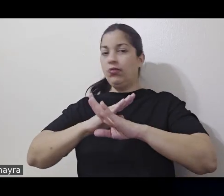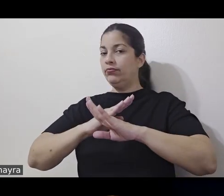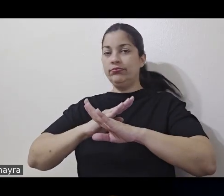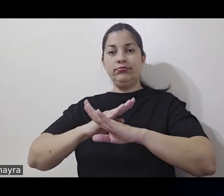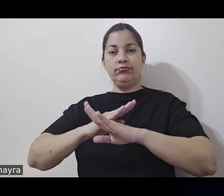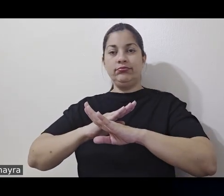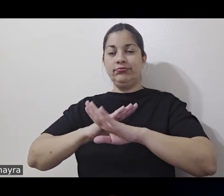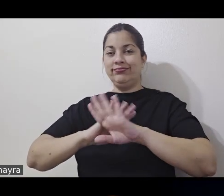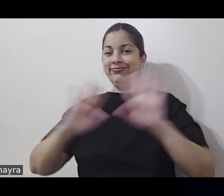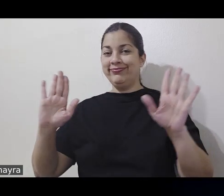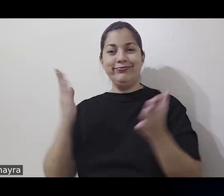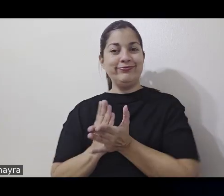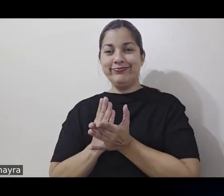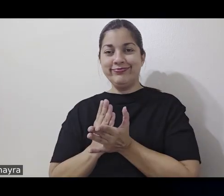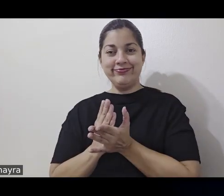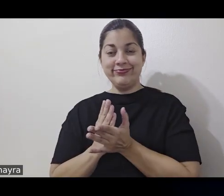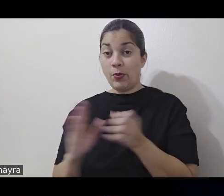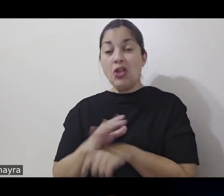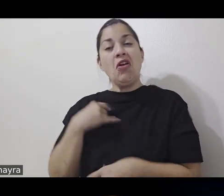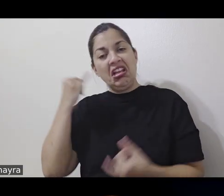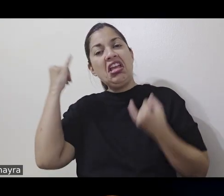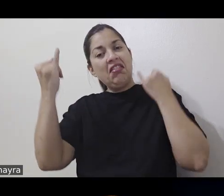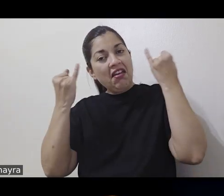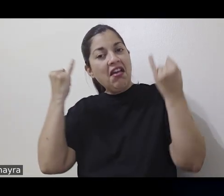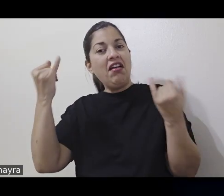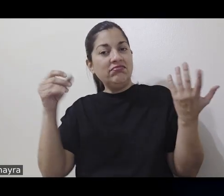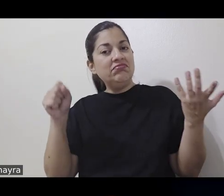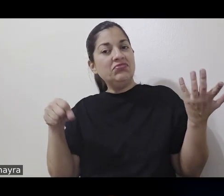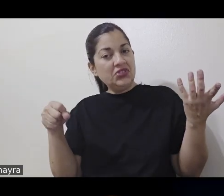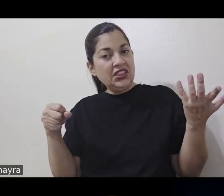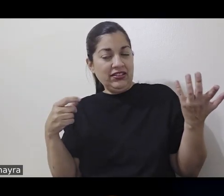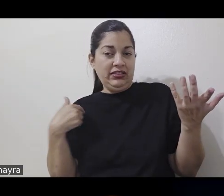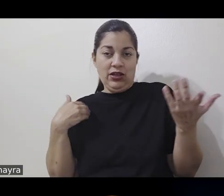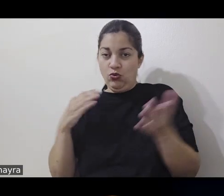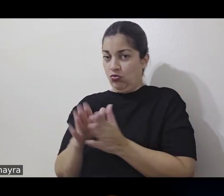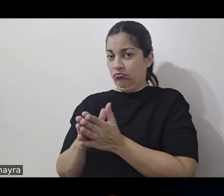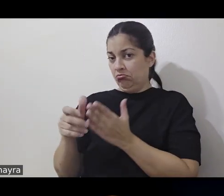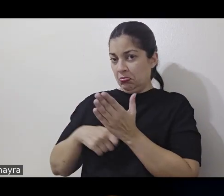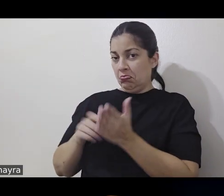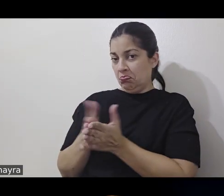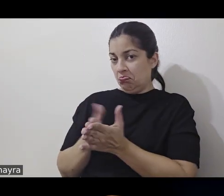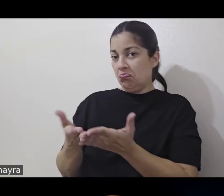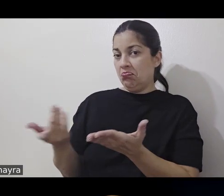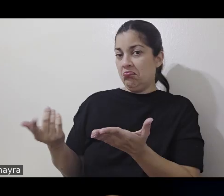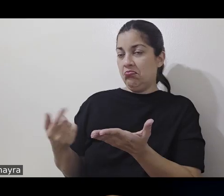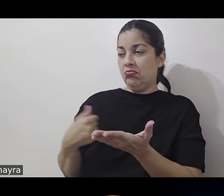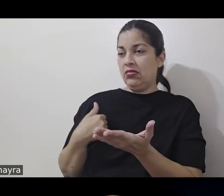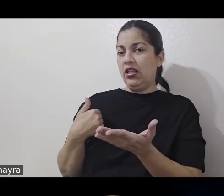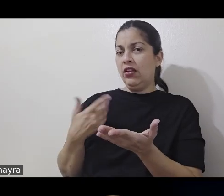Bloqueado. Completamente. Tenía ideas porque tengo una libreta por ahí que con unos